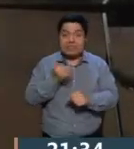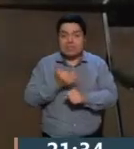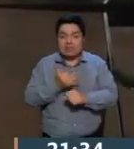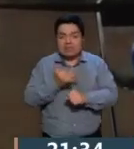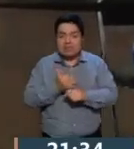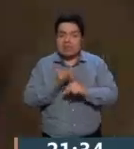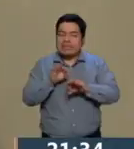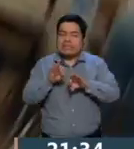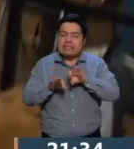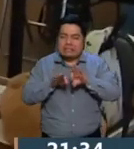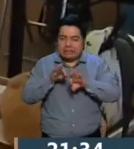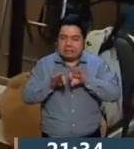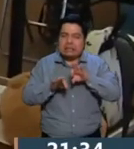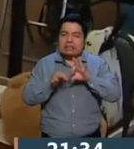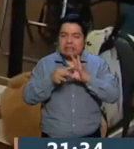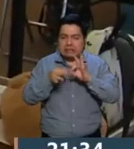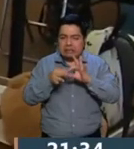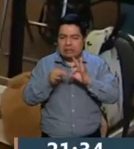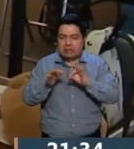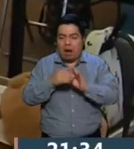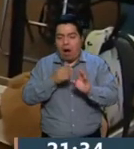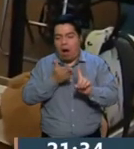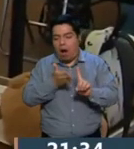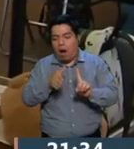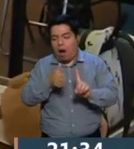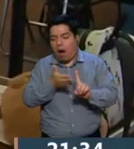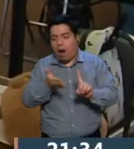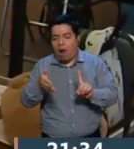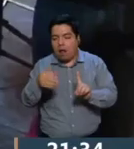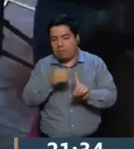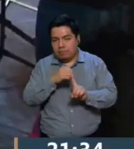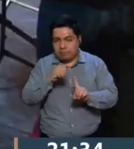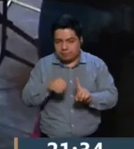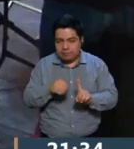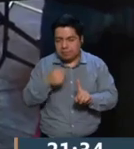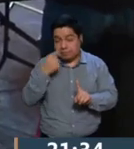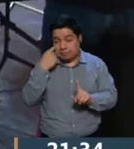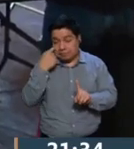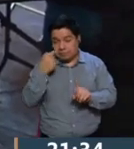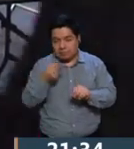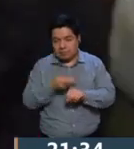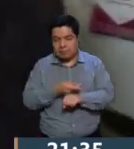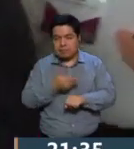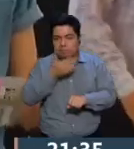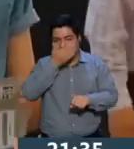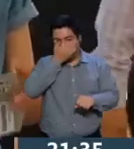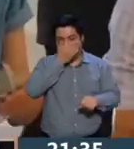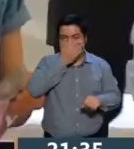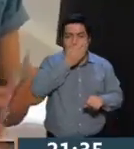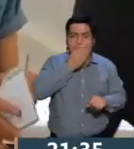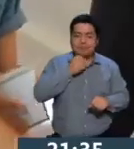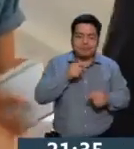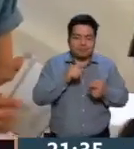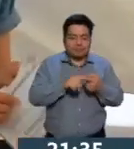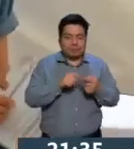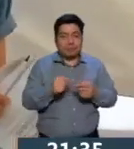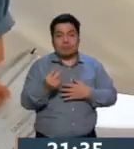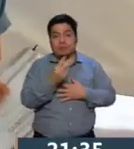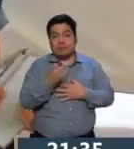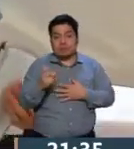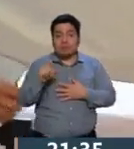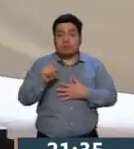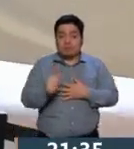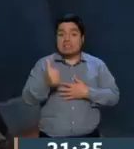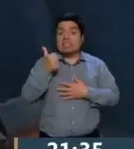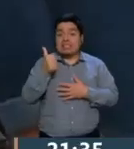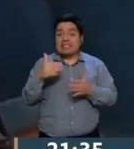a traducir porque creo que han generado más ruido del necesario y lo que pasa es lo siguiente. Mira, se inscribieron